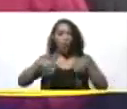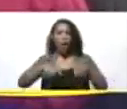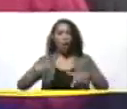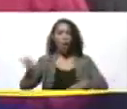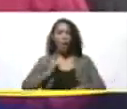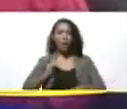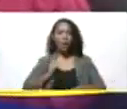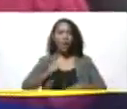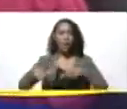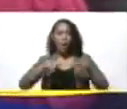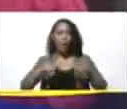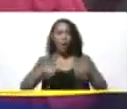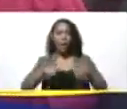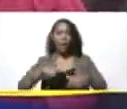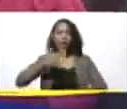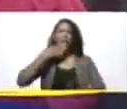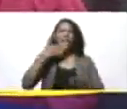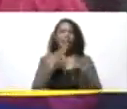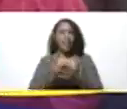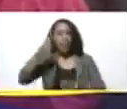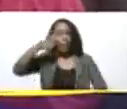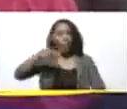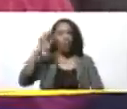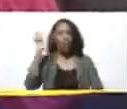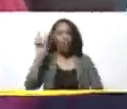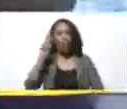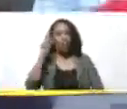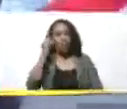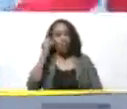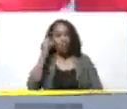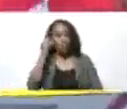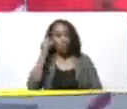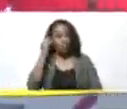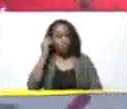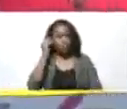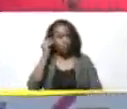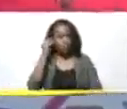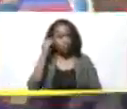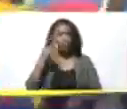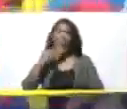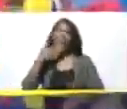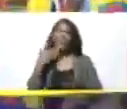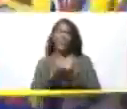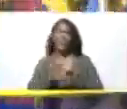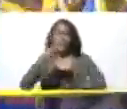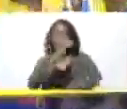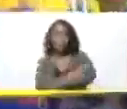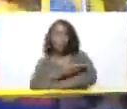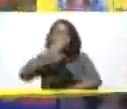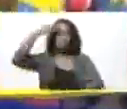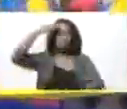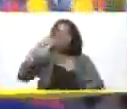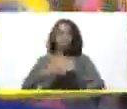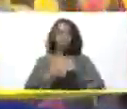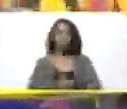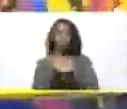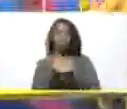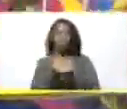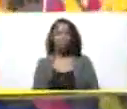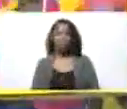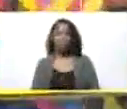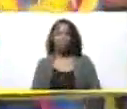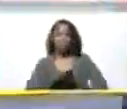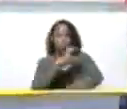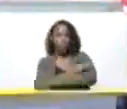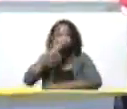sea necesario. Gracias, pueblo de Venezuela. Gracias, capitán, capitán,